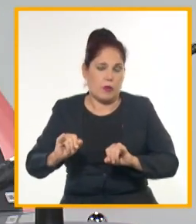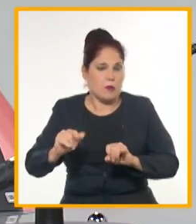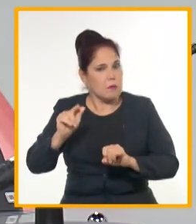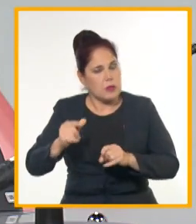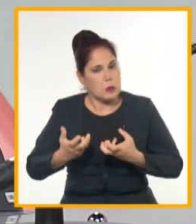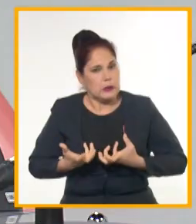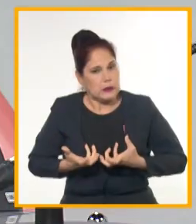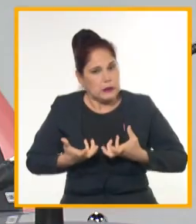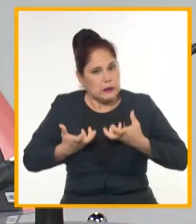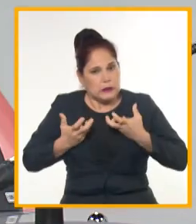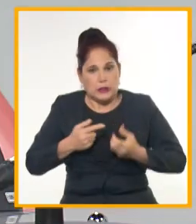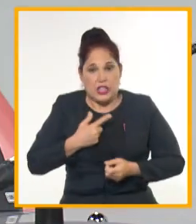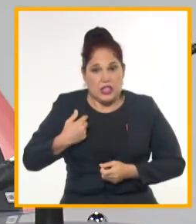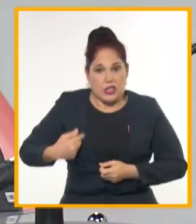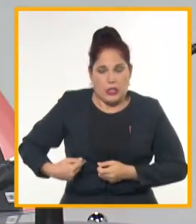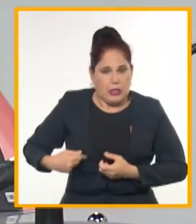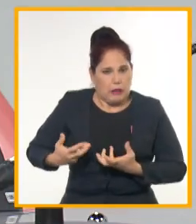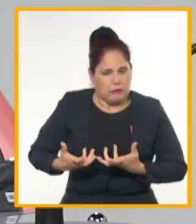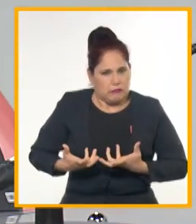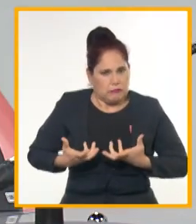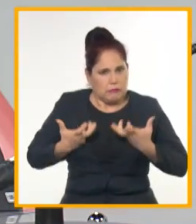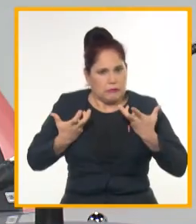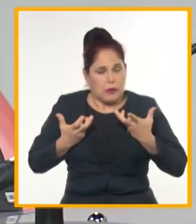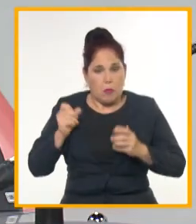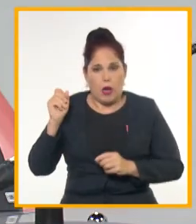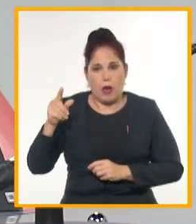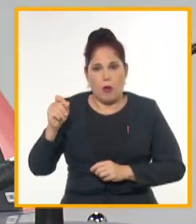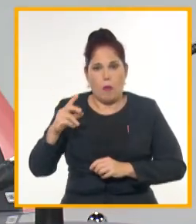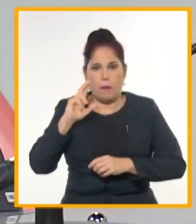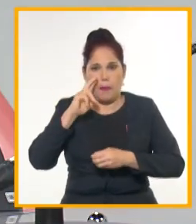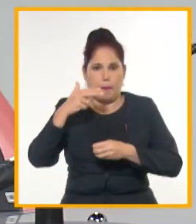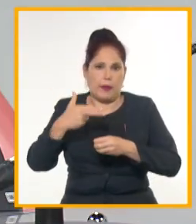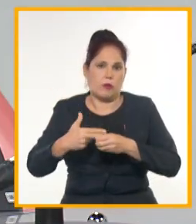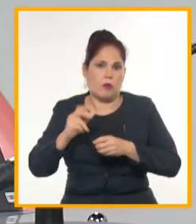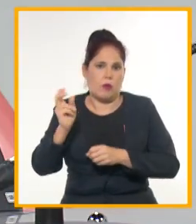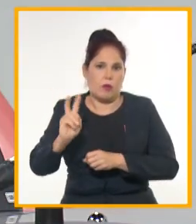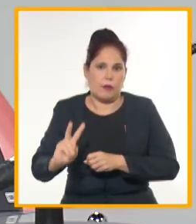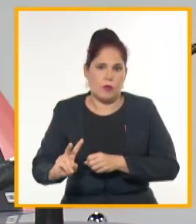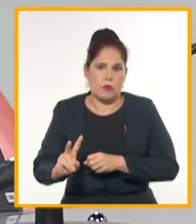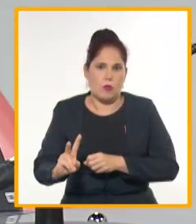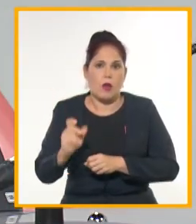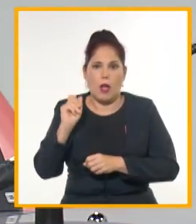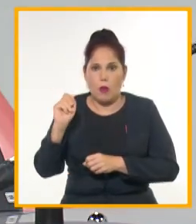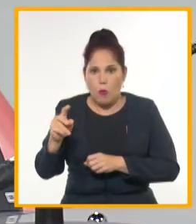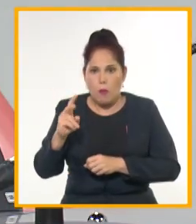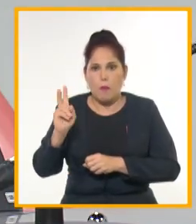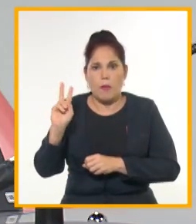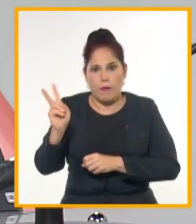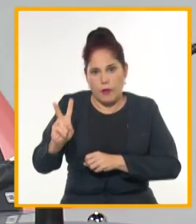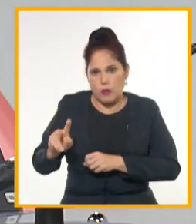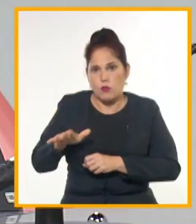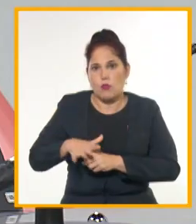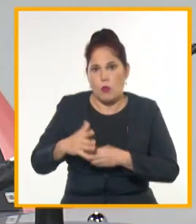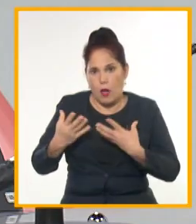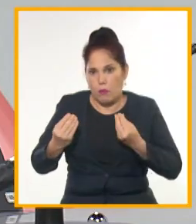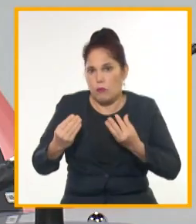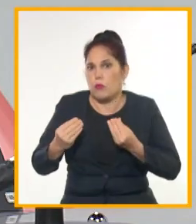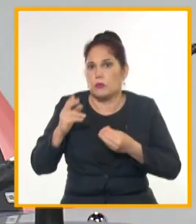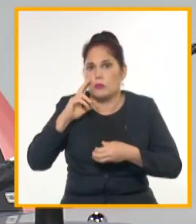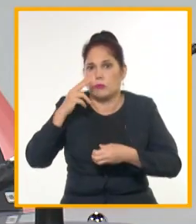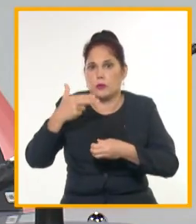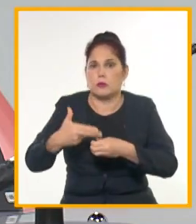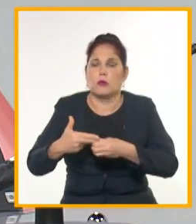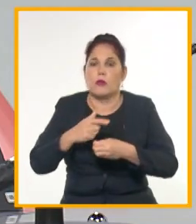de China, que es el país mayor comprador, vamos a decir, mayor importador de crudo venezolano. Vamos a ver